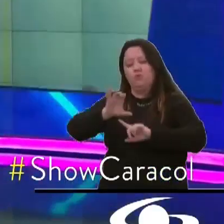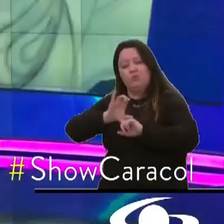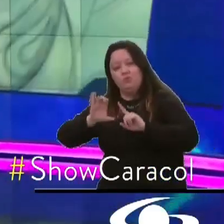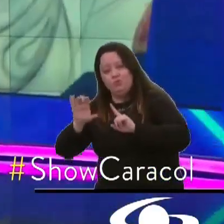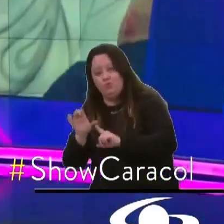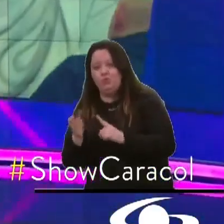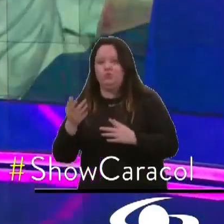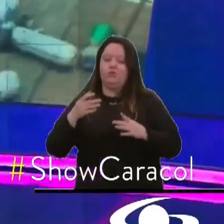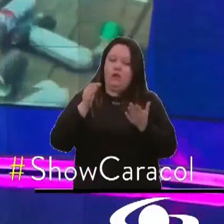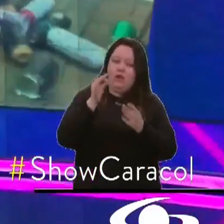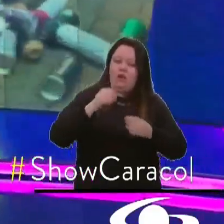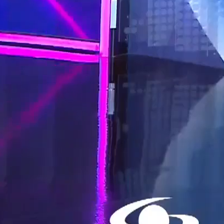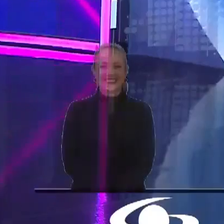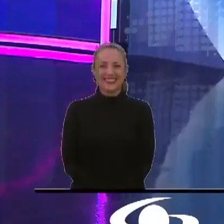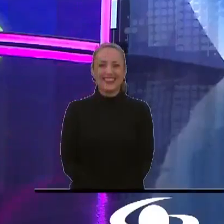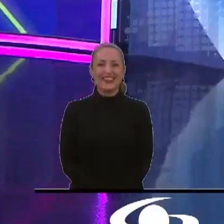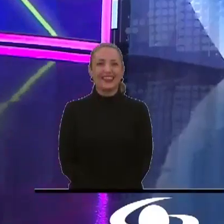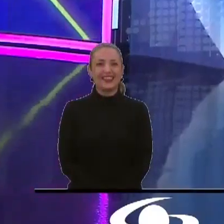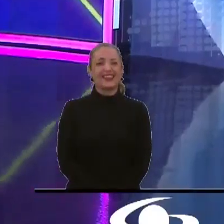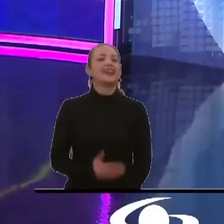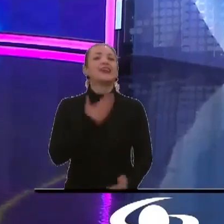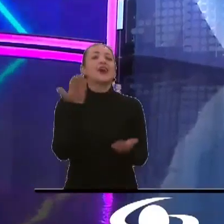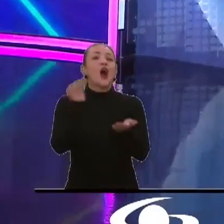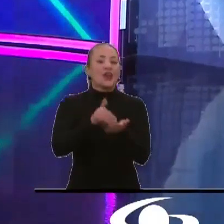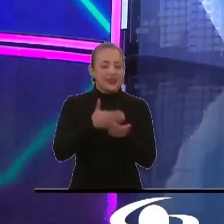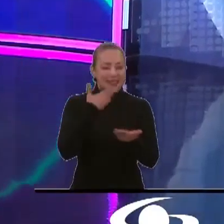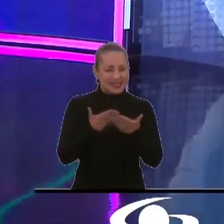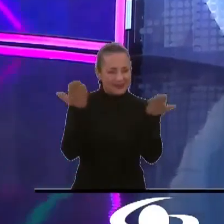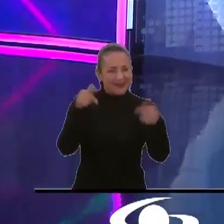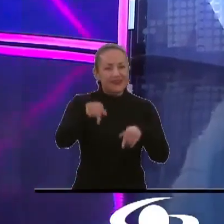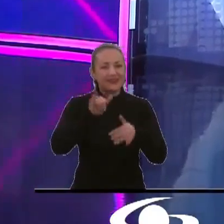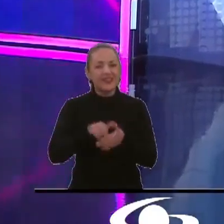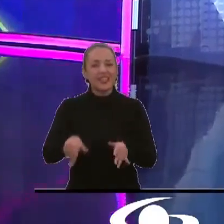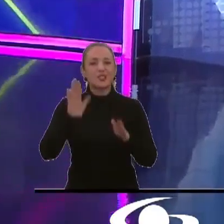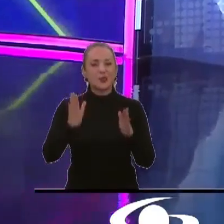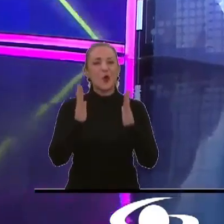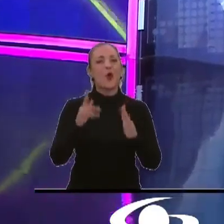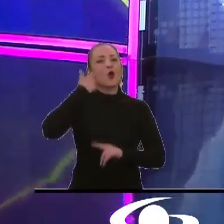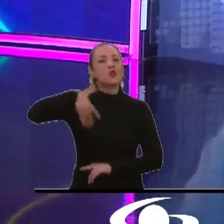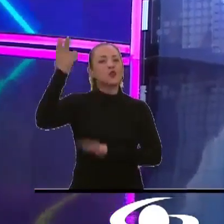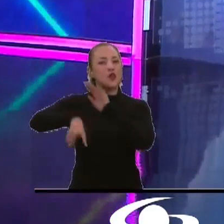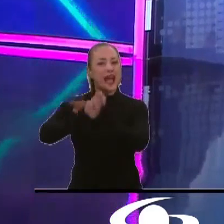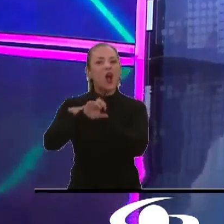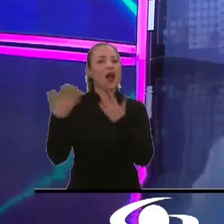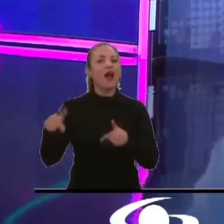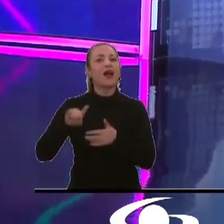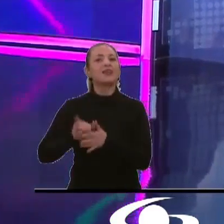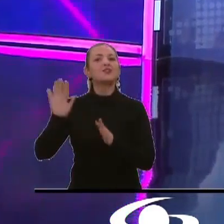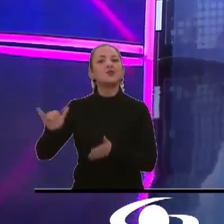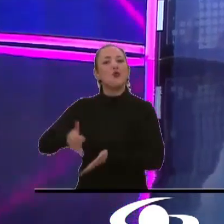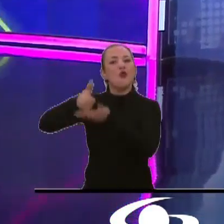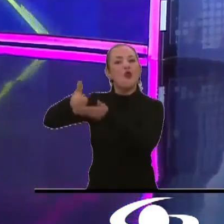las calles de la capital colombiana. Hola nuevamente, bienvenidos a este segundo bloque de Show Caracol. Se entregaron los Kids Choice